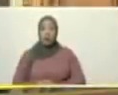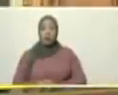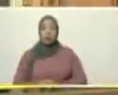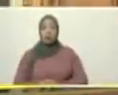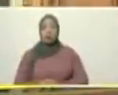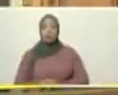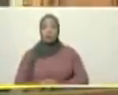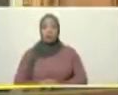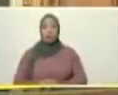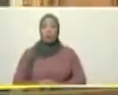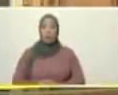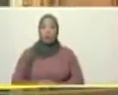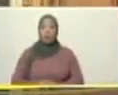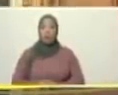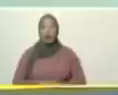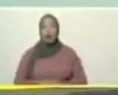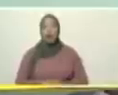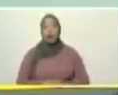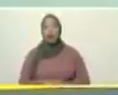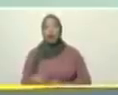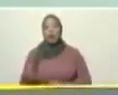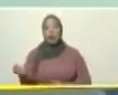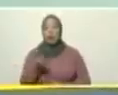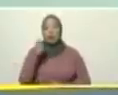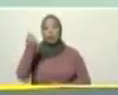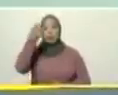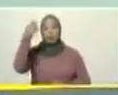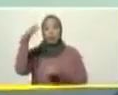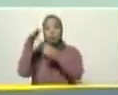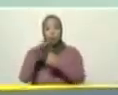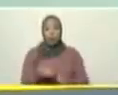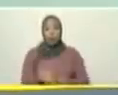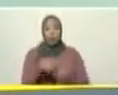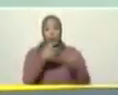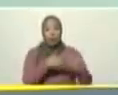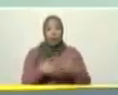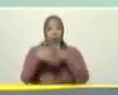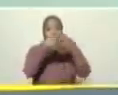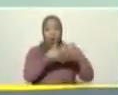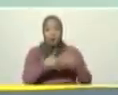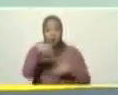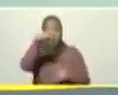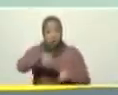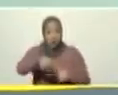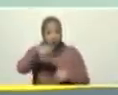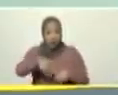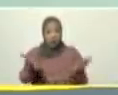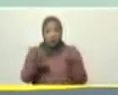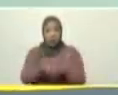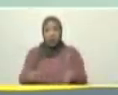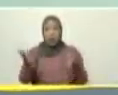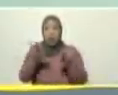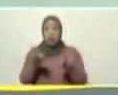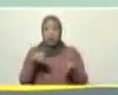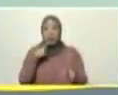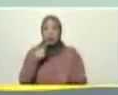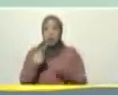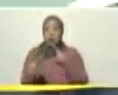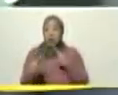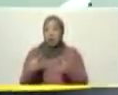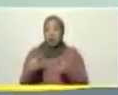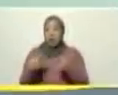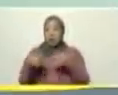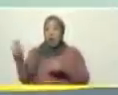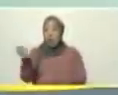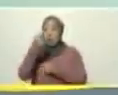Rompieron una maldición que decía que Estados Unidos daba un golpe y colocaba a sus títeres aquí, y aquí lo intentaron y hicieron magia negra